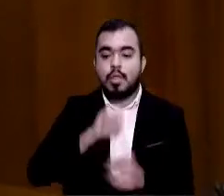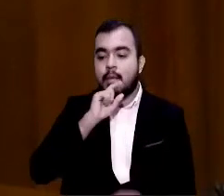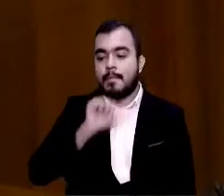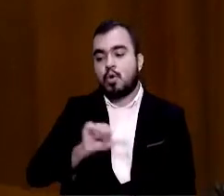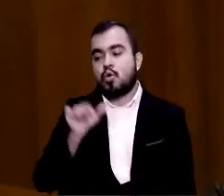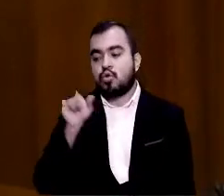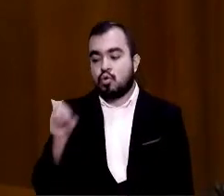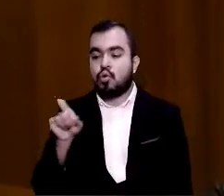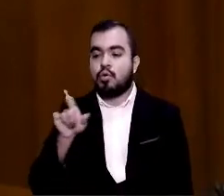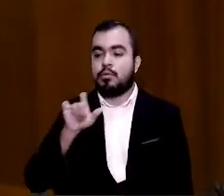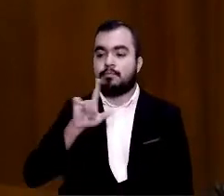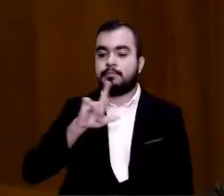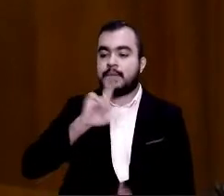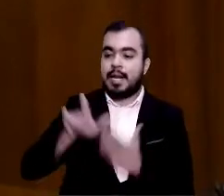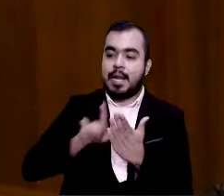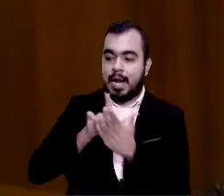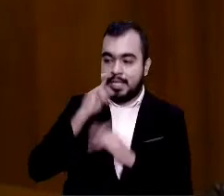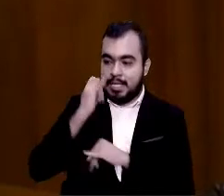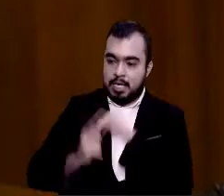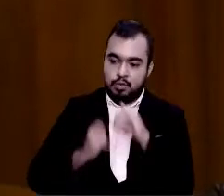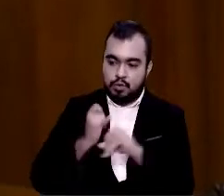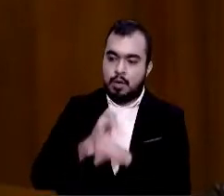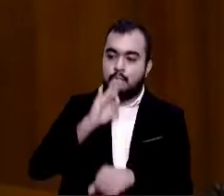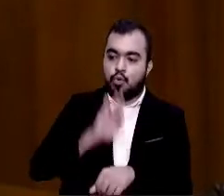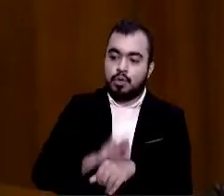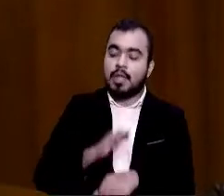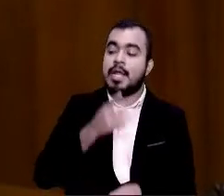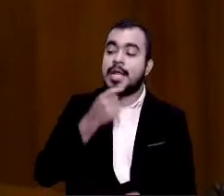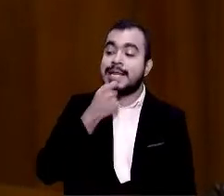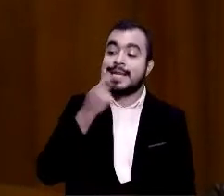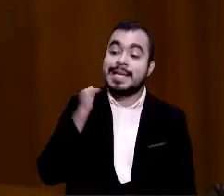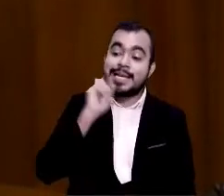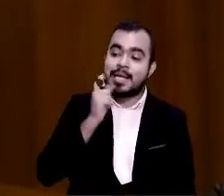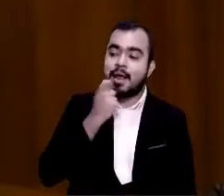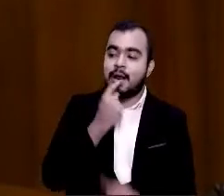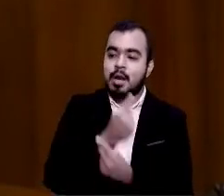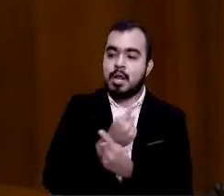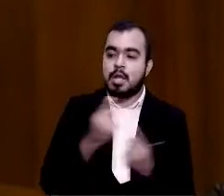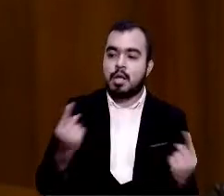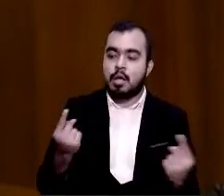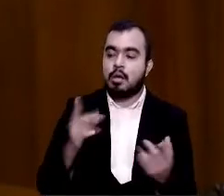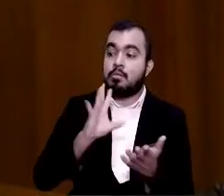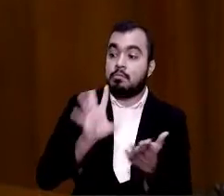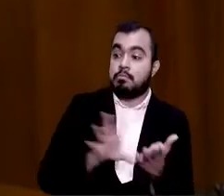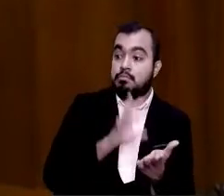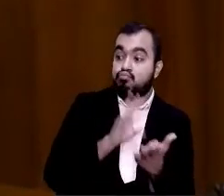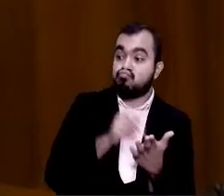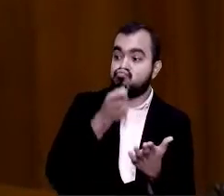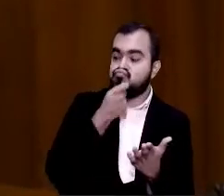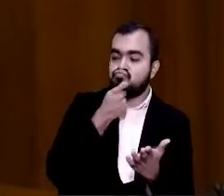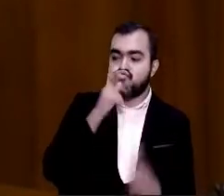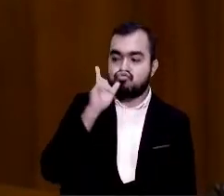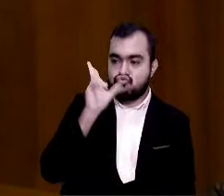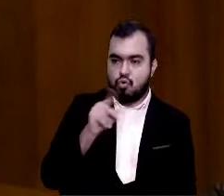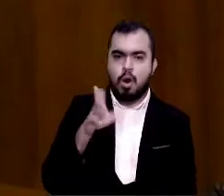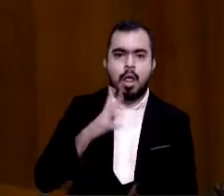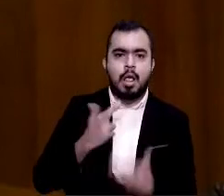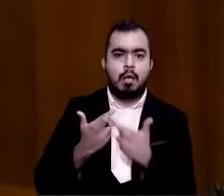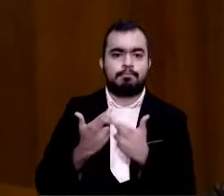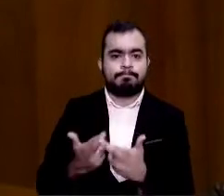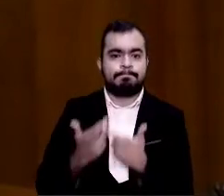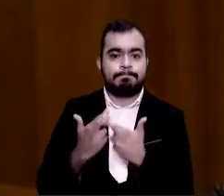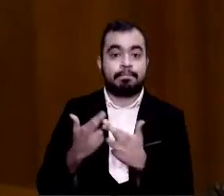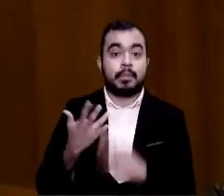legal internacional que protege los derechos de las niñas, niños, para no ser expuestos a actos como el matrimonio infantil, es vasto, entre los que